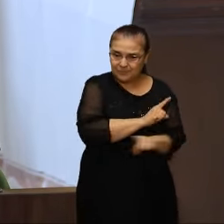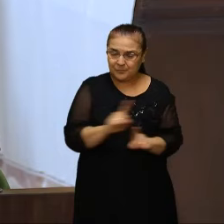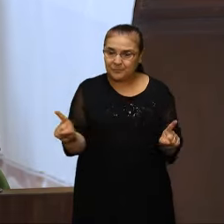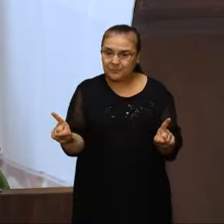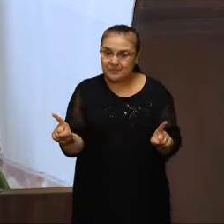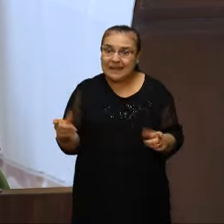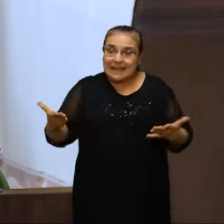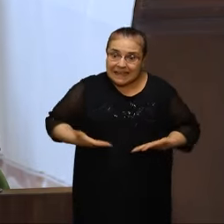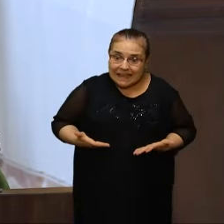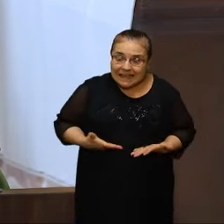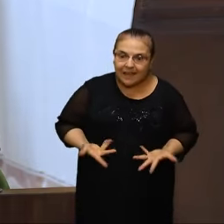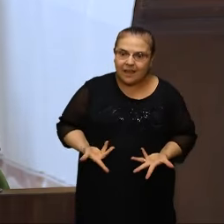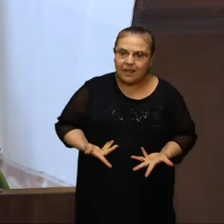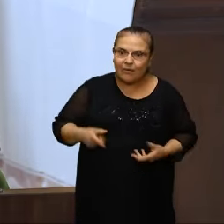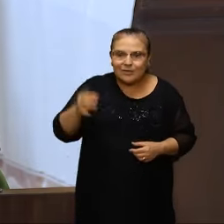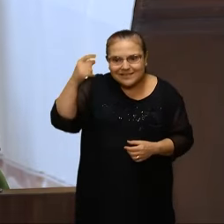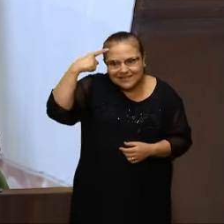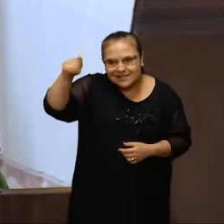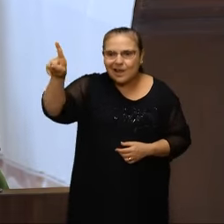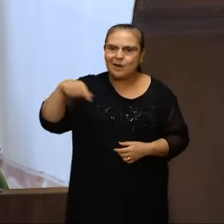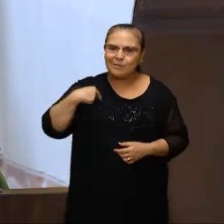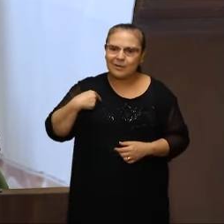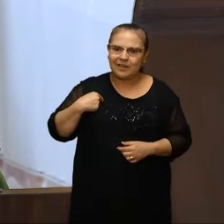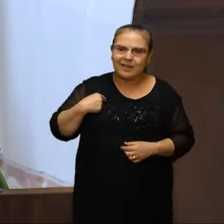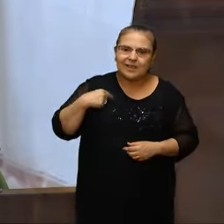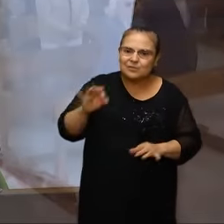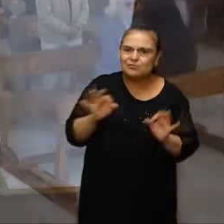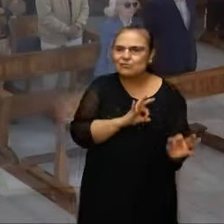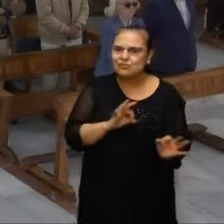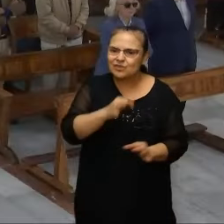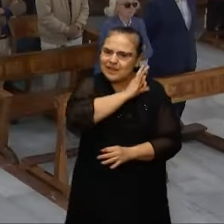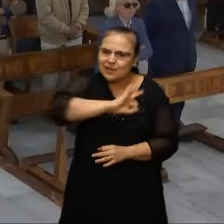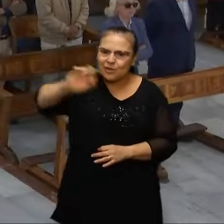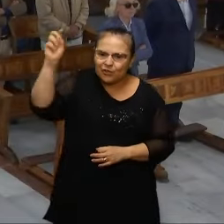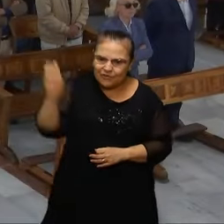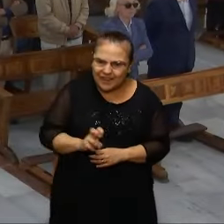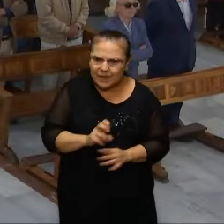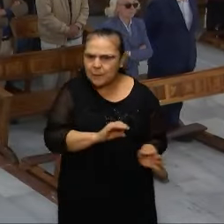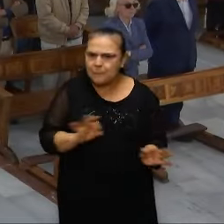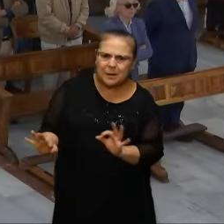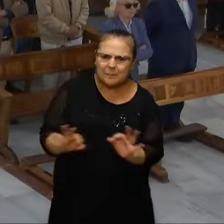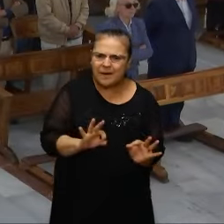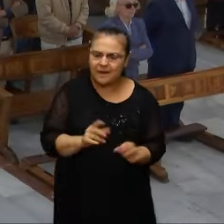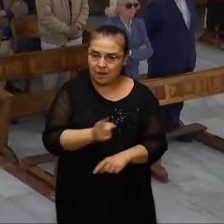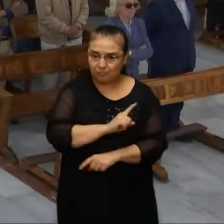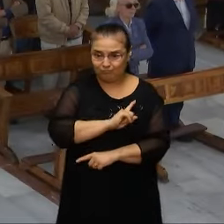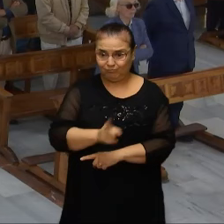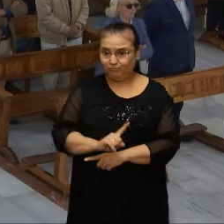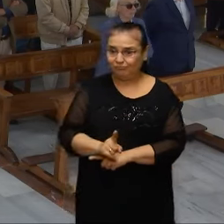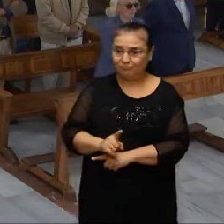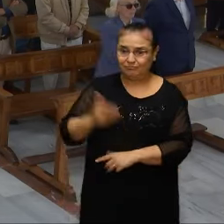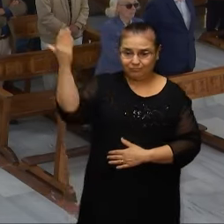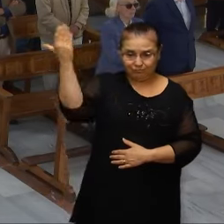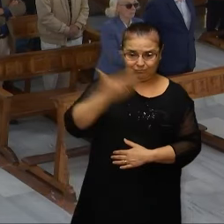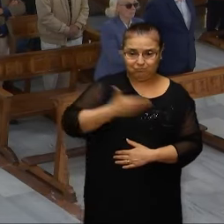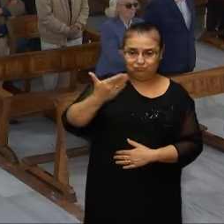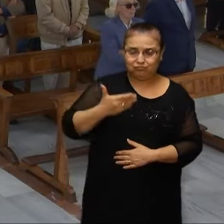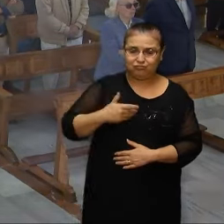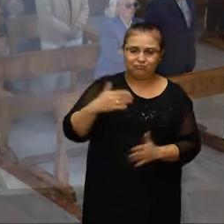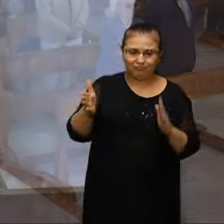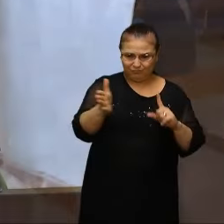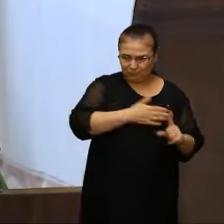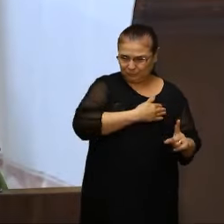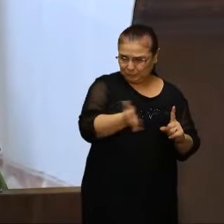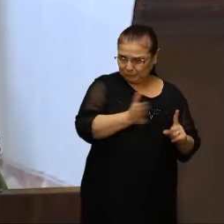El criado que conociendo la voluntad de su señor no se prepara ni obra de acuerdo con su voluntad, recibirá muchos